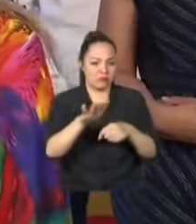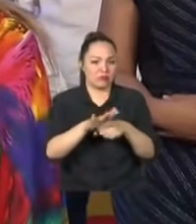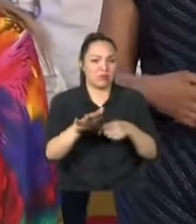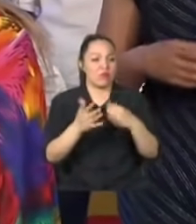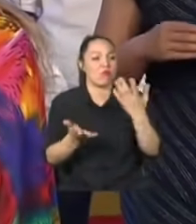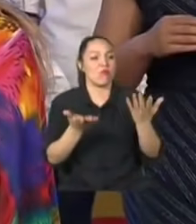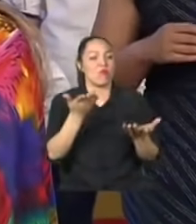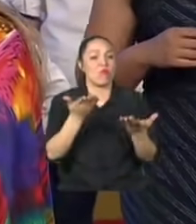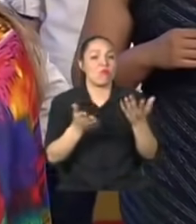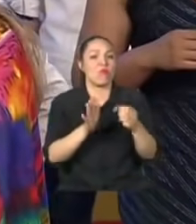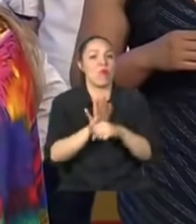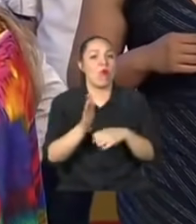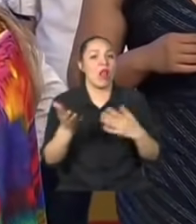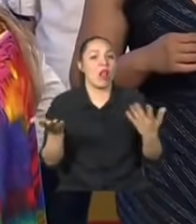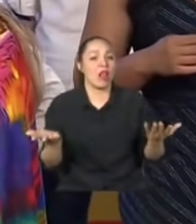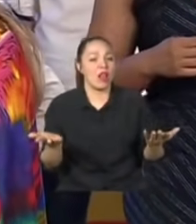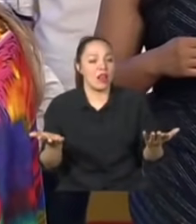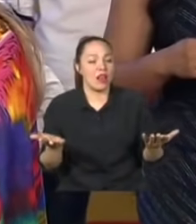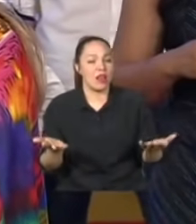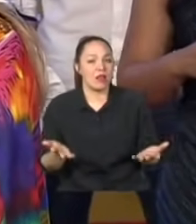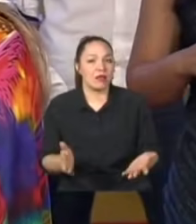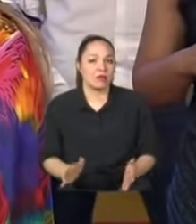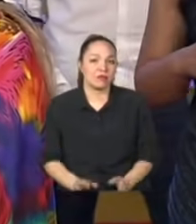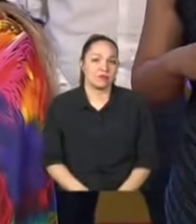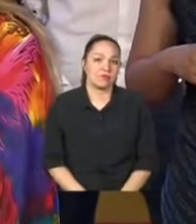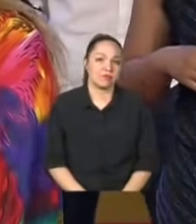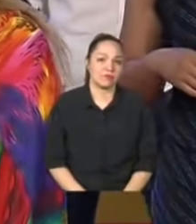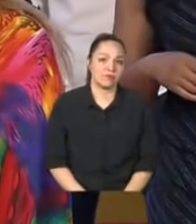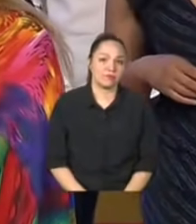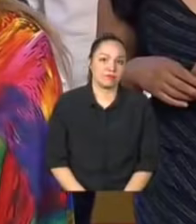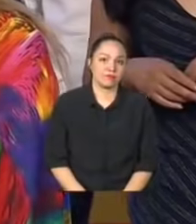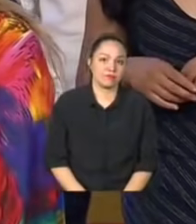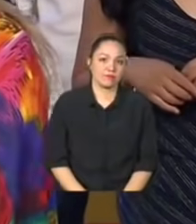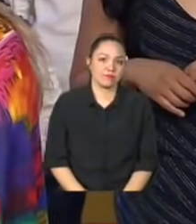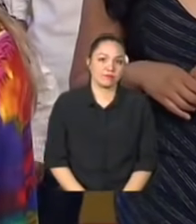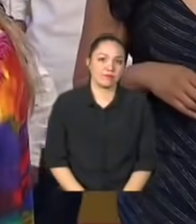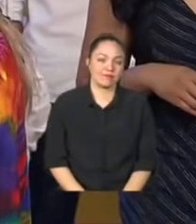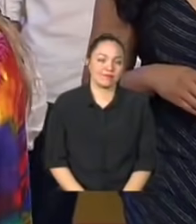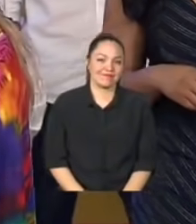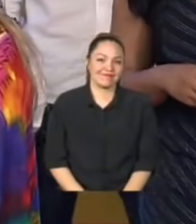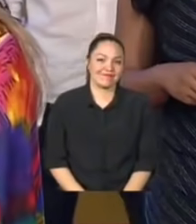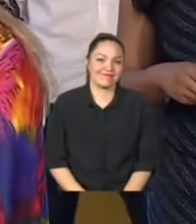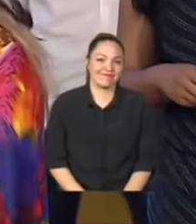Sí, señor Chavana. No, pues siendo los regalotes que da, pues sí acepto.